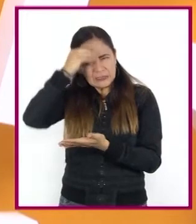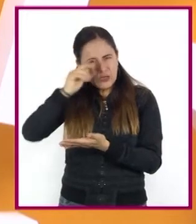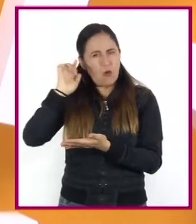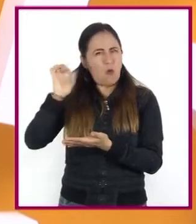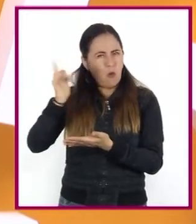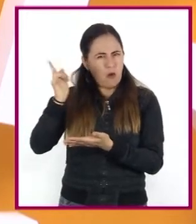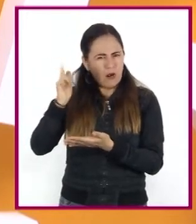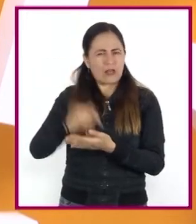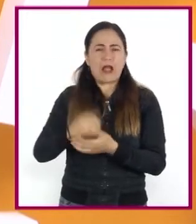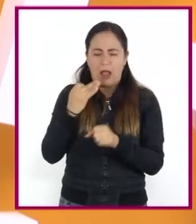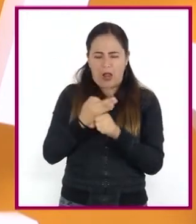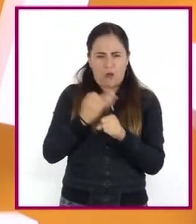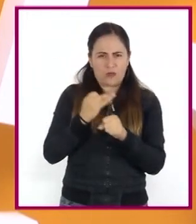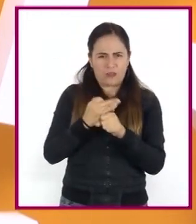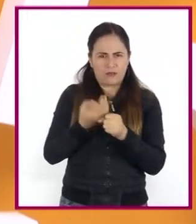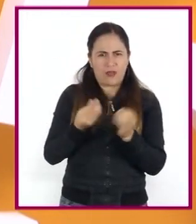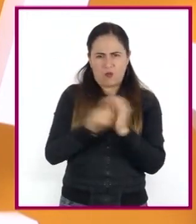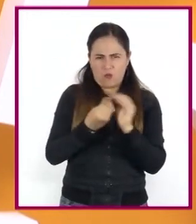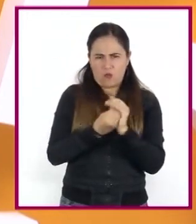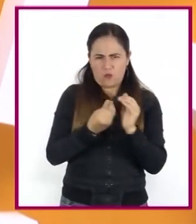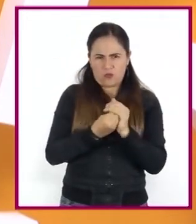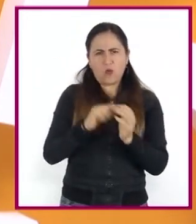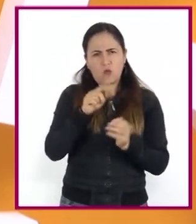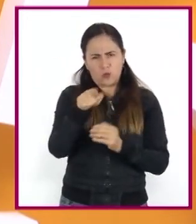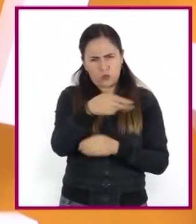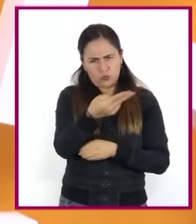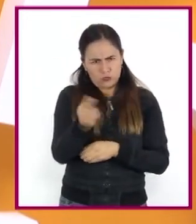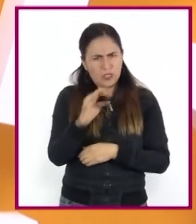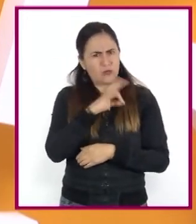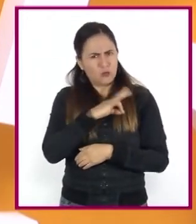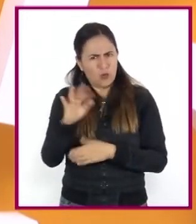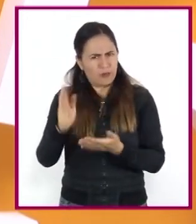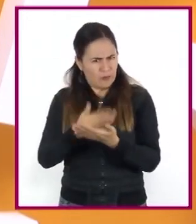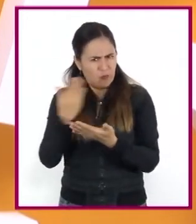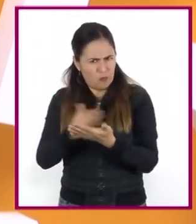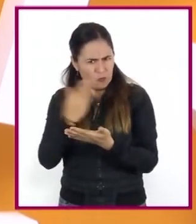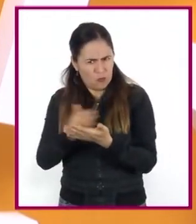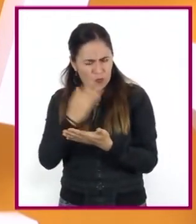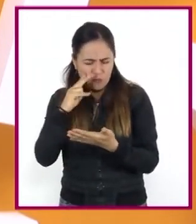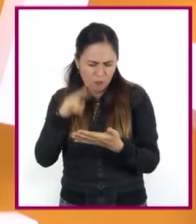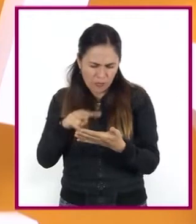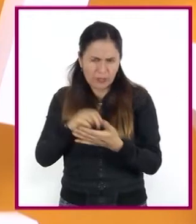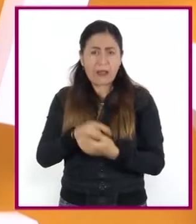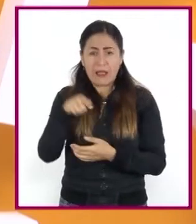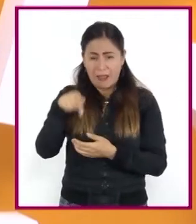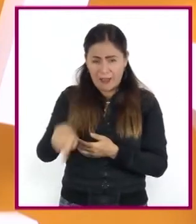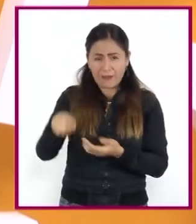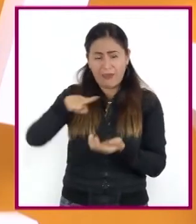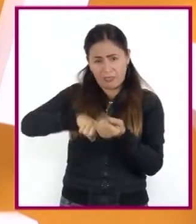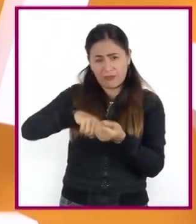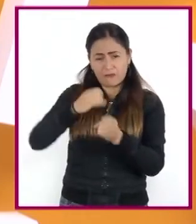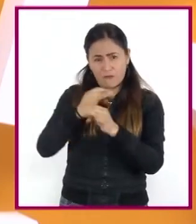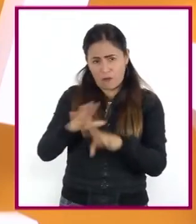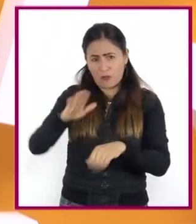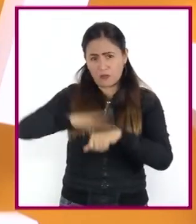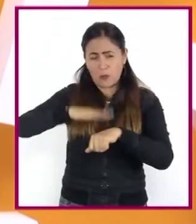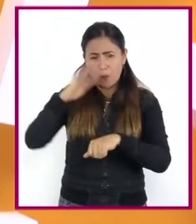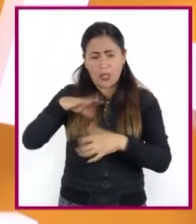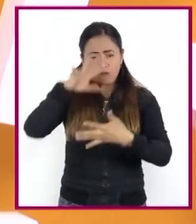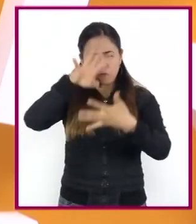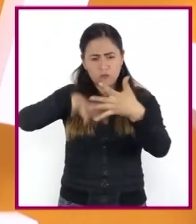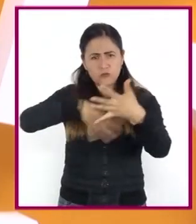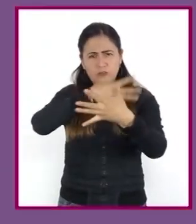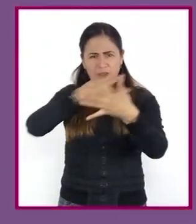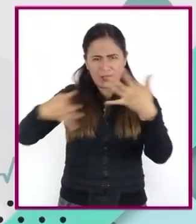estamos estudiando en esta sesión. En él podrán encontrar más información acerca de las tablas